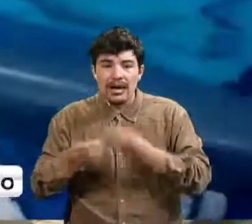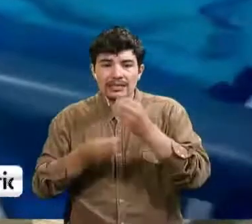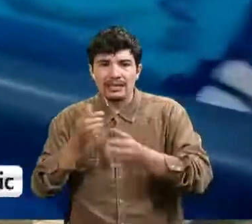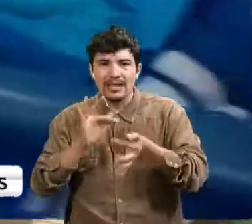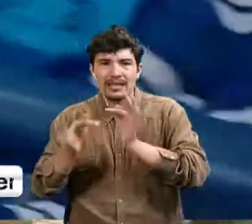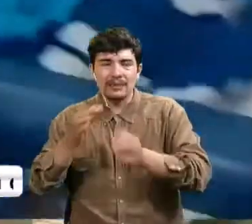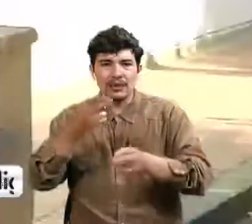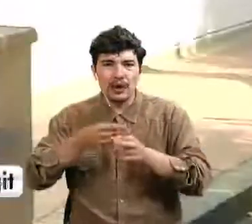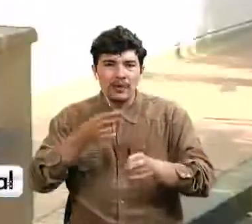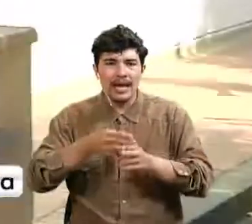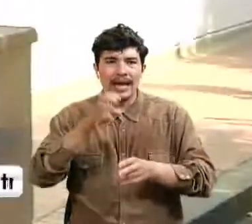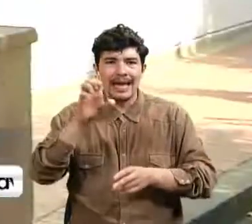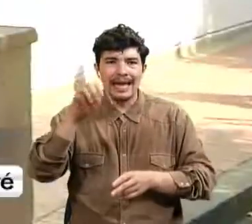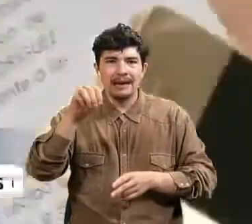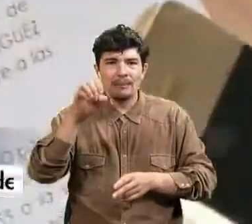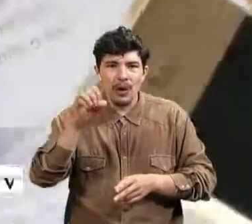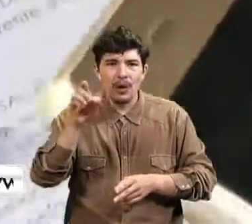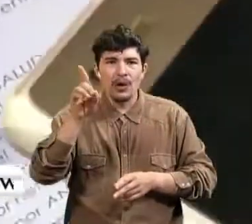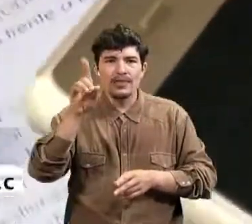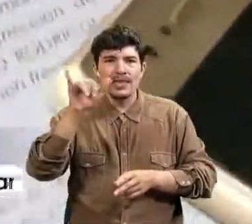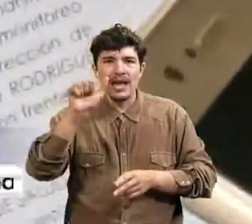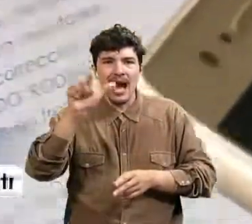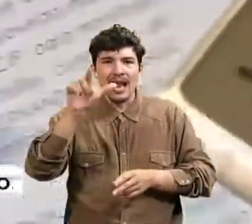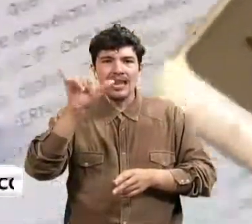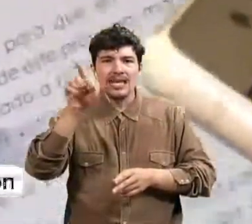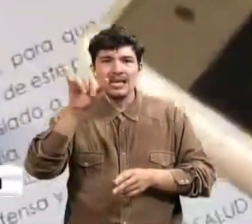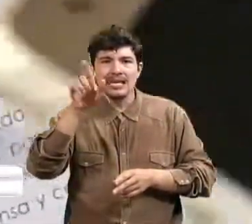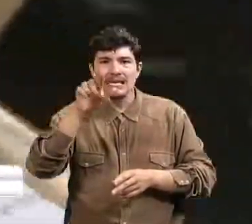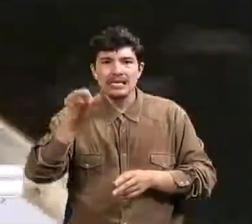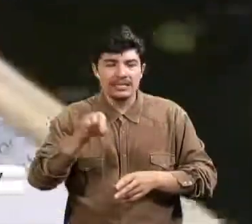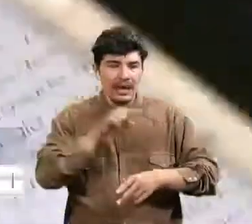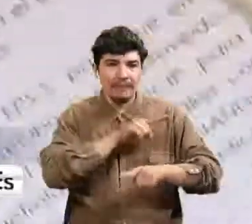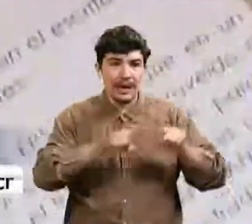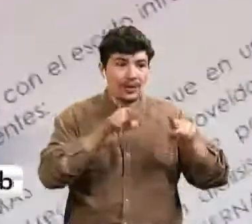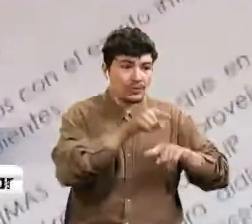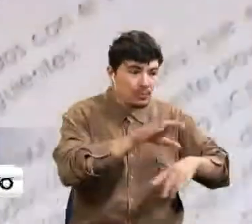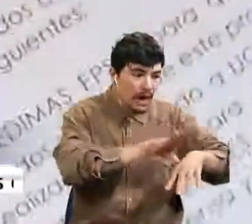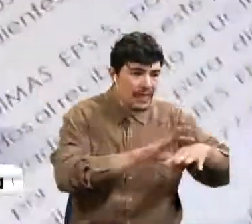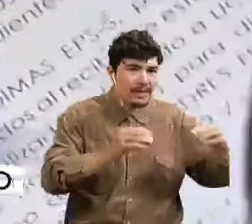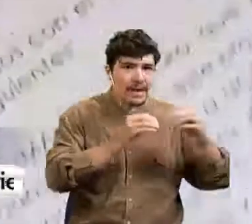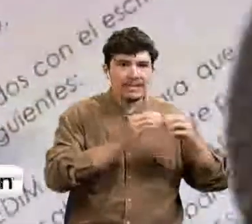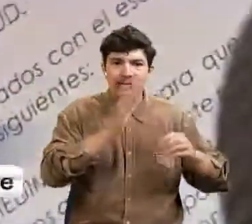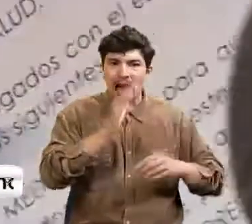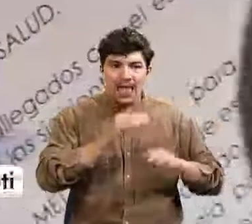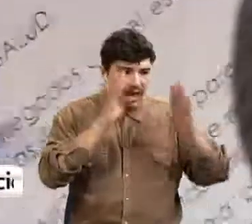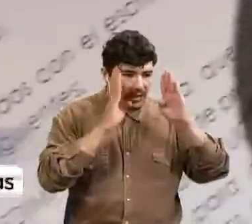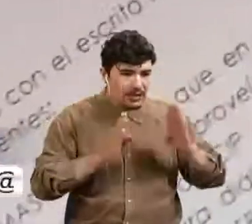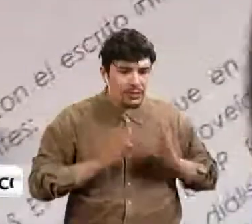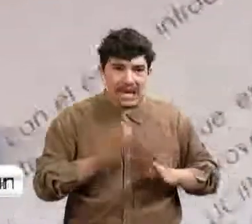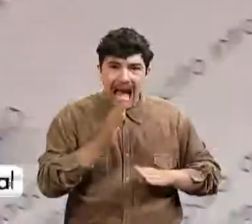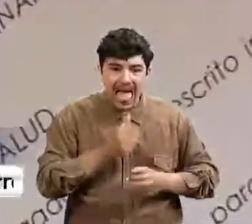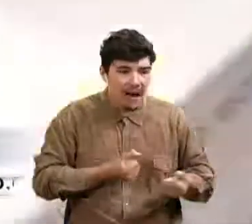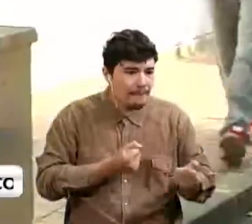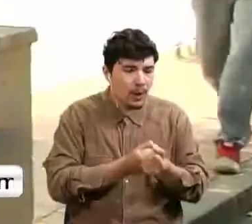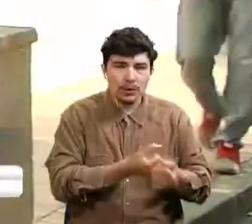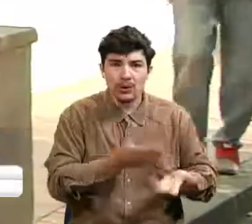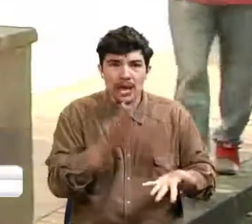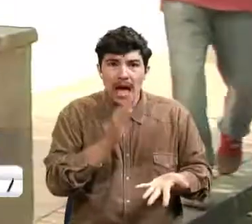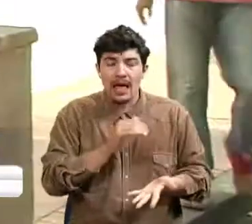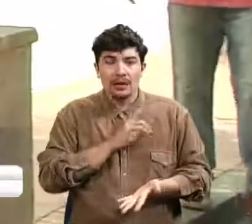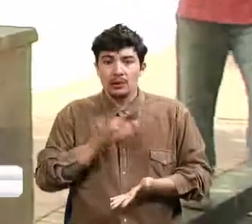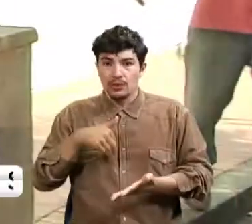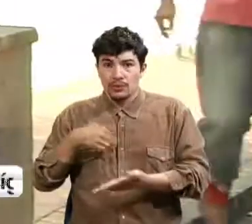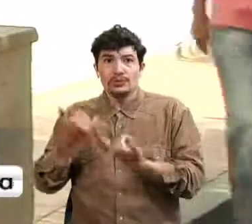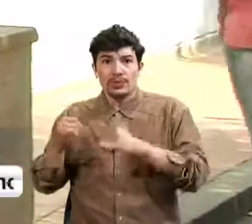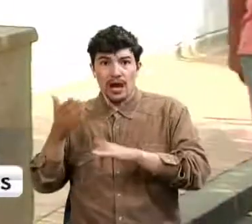pero Medimás no se ha pronunciado. La tutela fallada a favor del menor no ha sido acatada por la EPS Medimás. Nosotros ya entablamos una